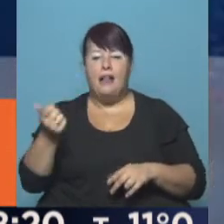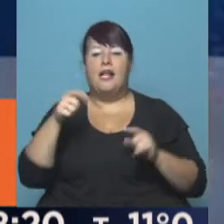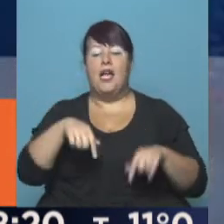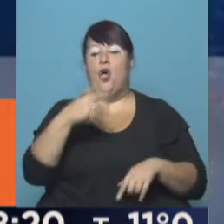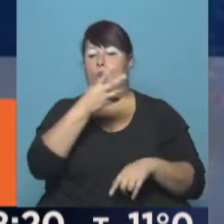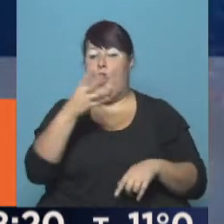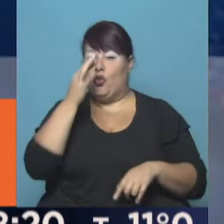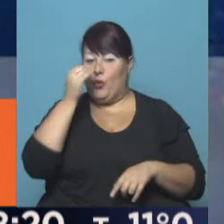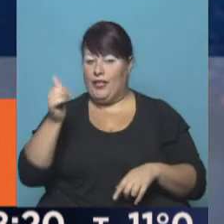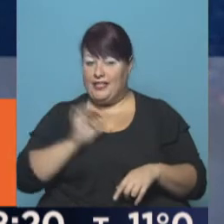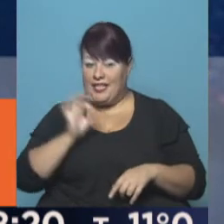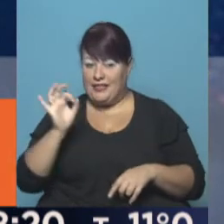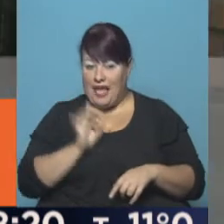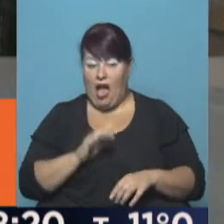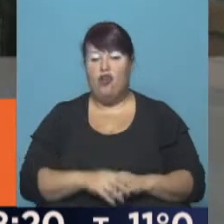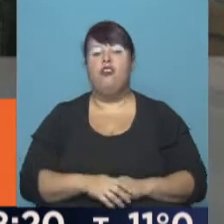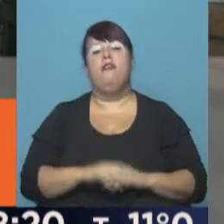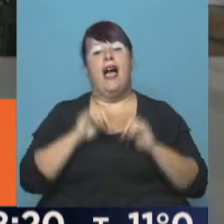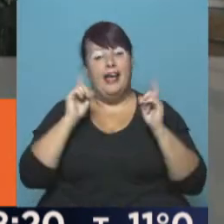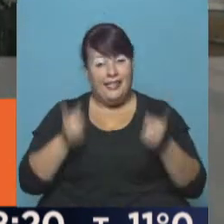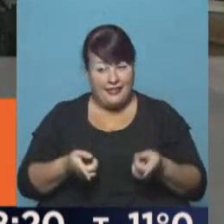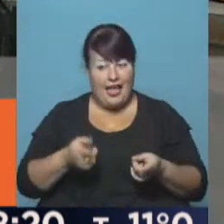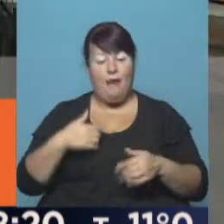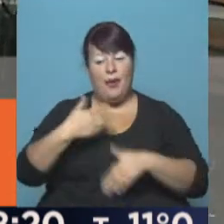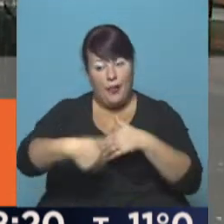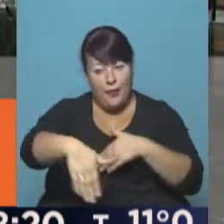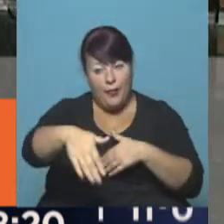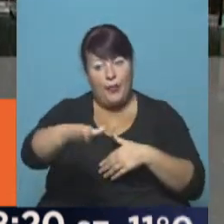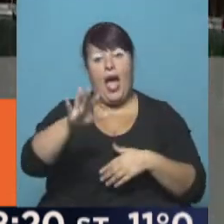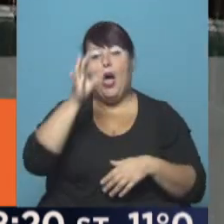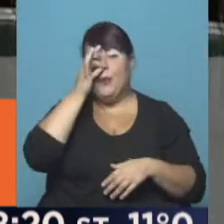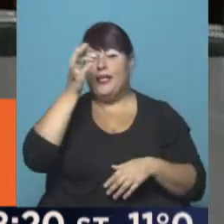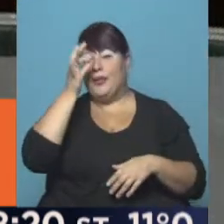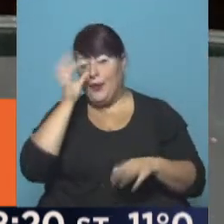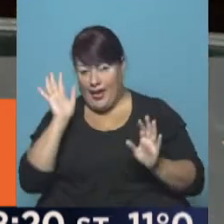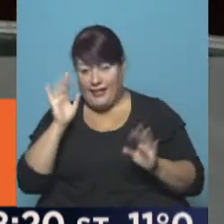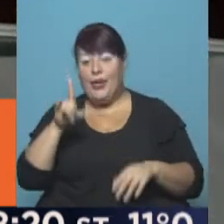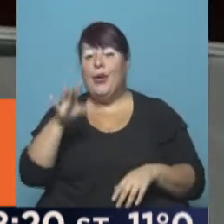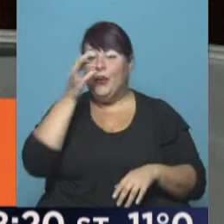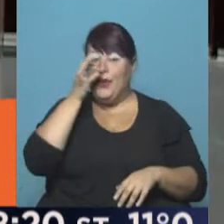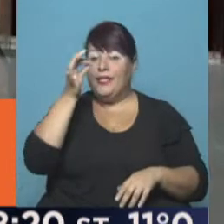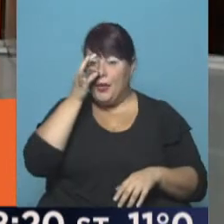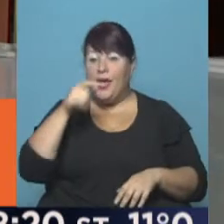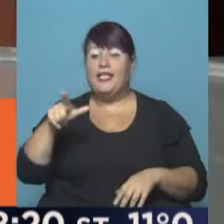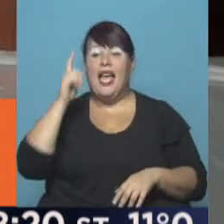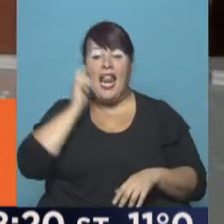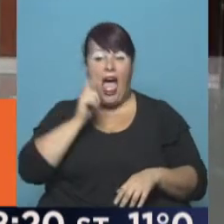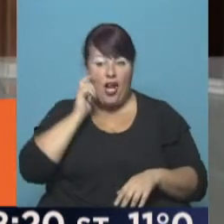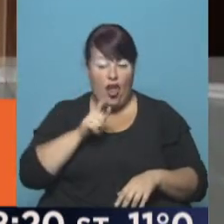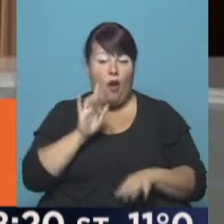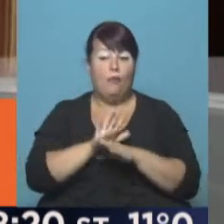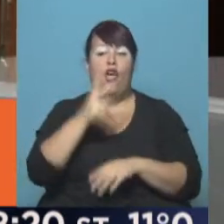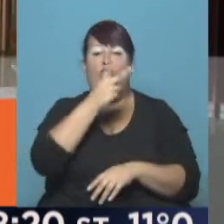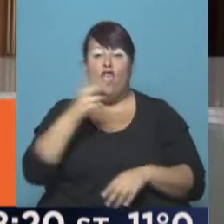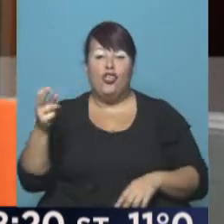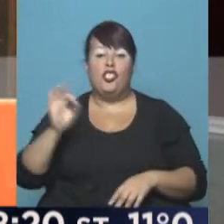400 26 años y que también vamos camino al 2020 el 2020 para la rioja son los